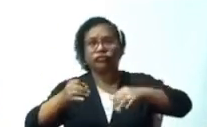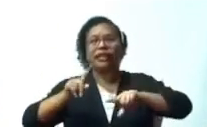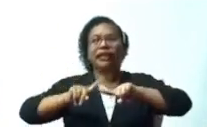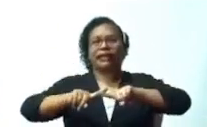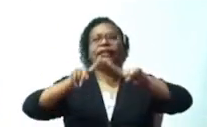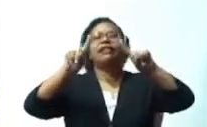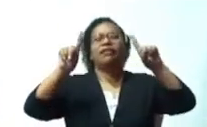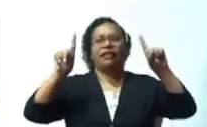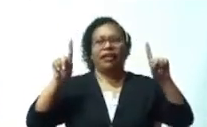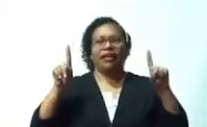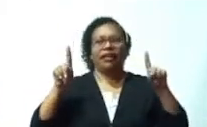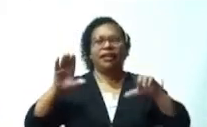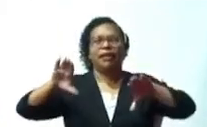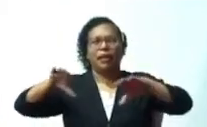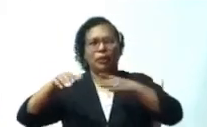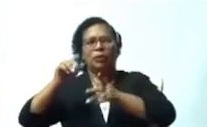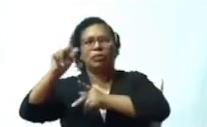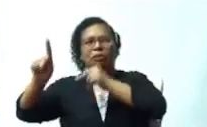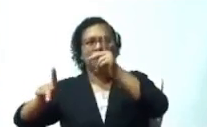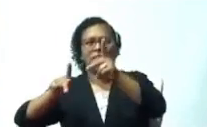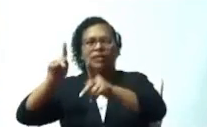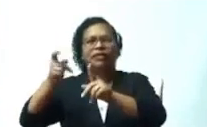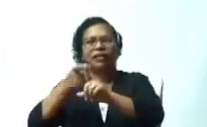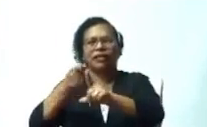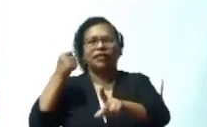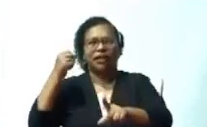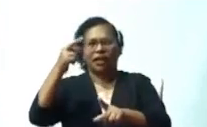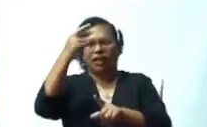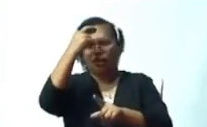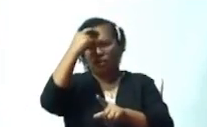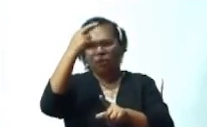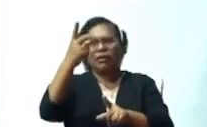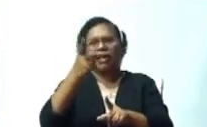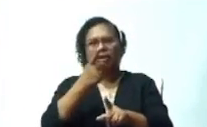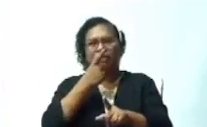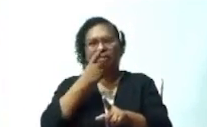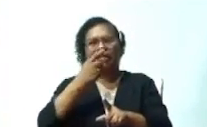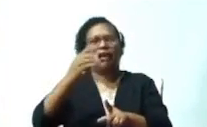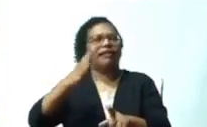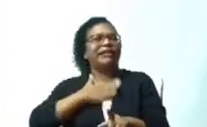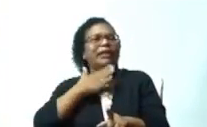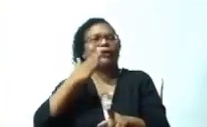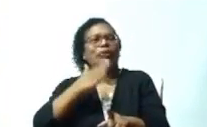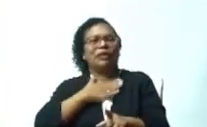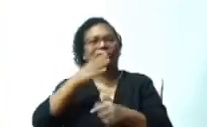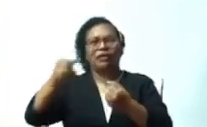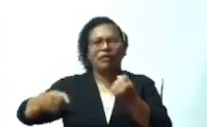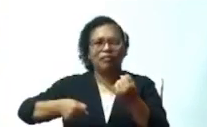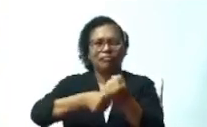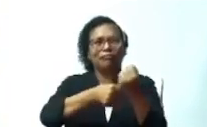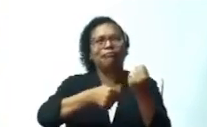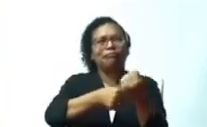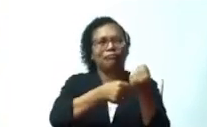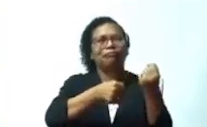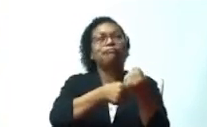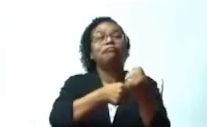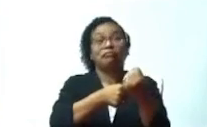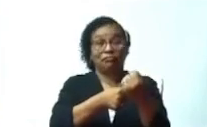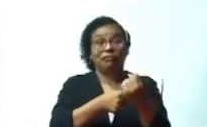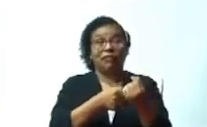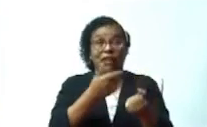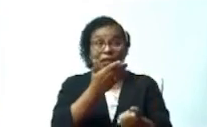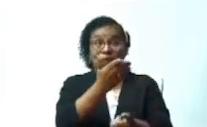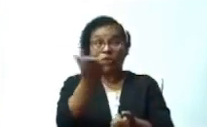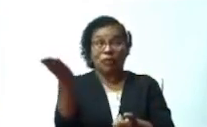dicho que está de acuerdo con esa gestión de gobierno. Y los que están apostando a mayo, que sueñen,